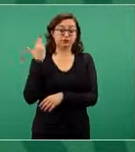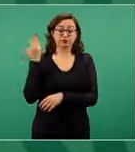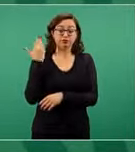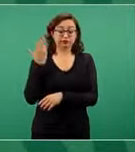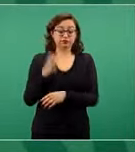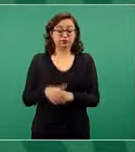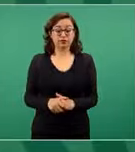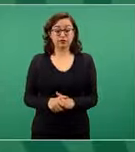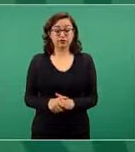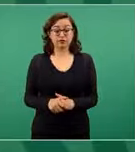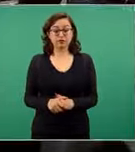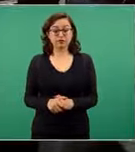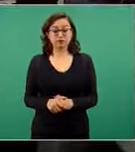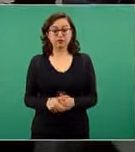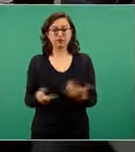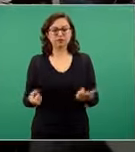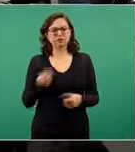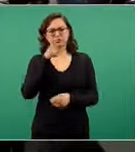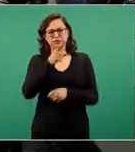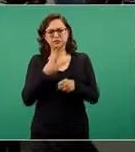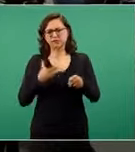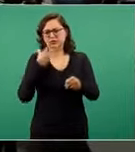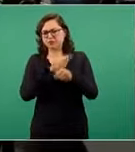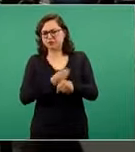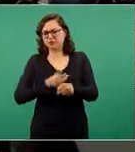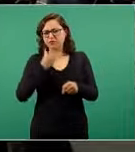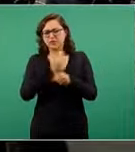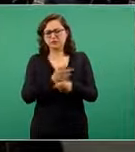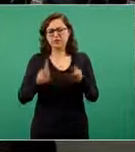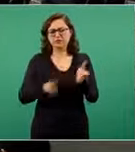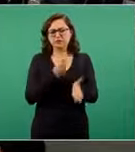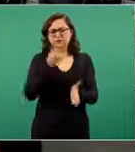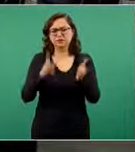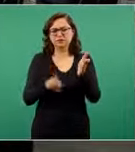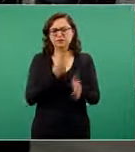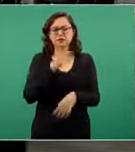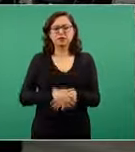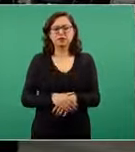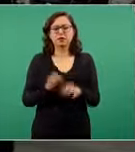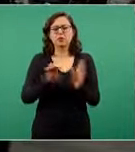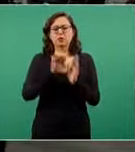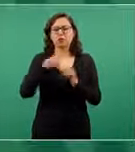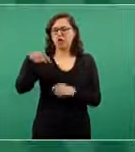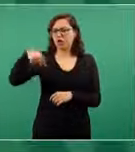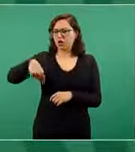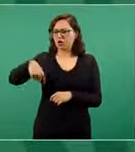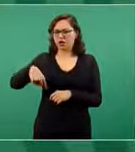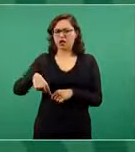¿Cuántas veces le han dado mantenimiento a los segundos pisos?